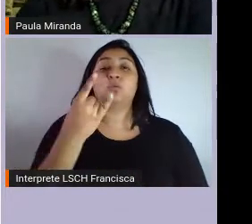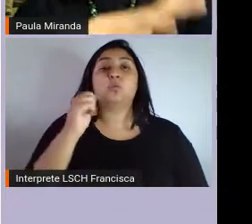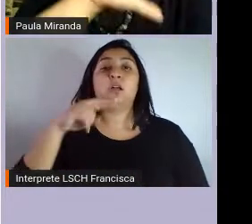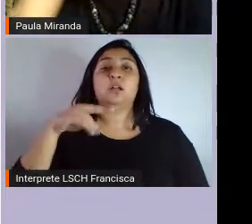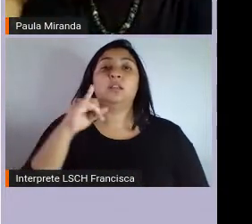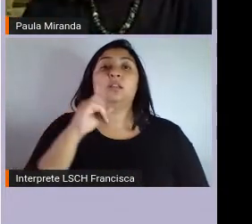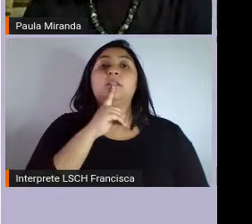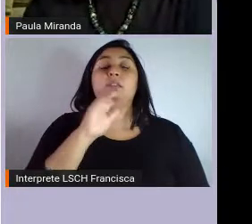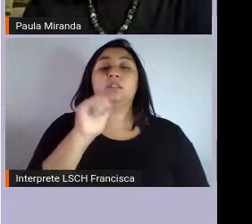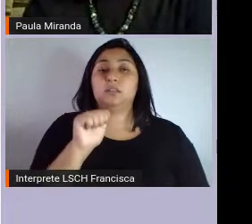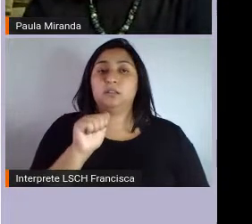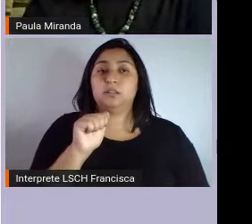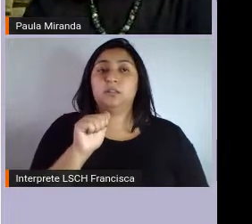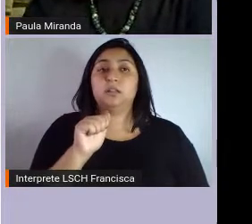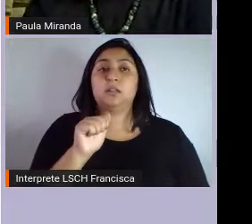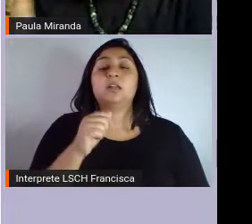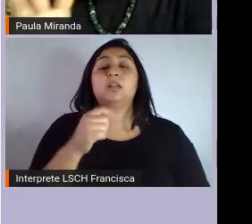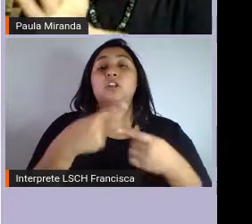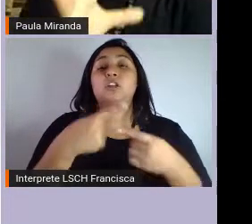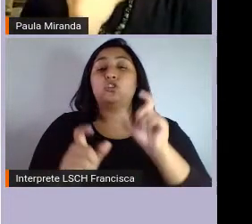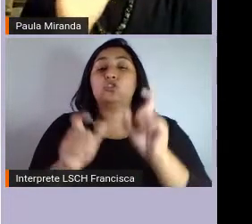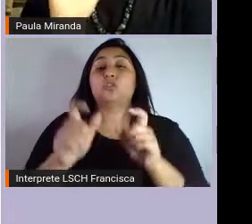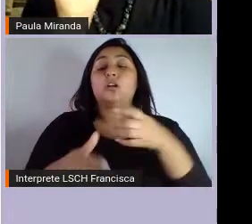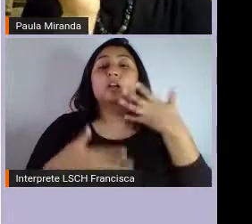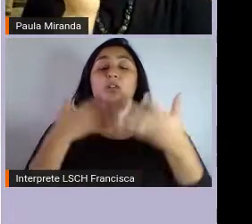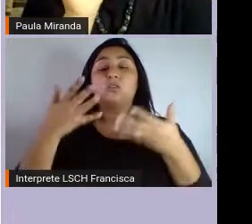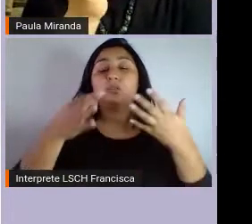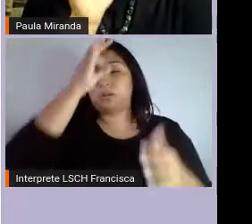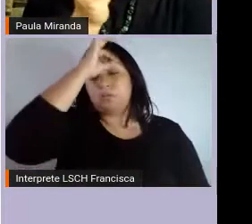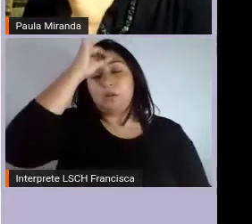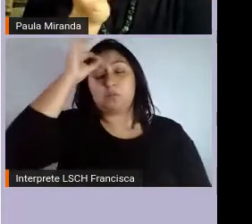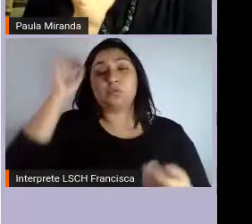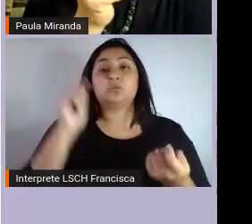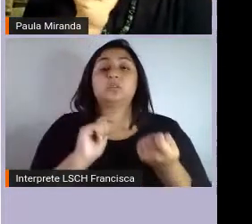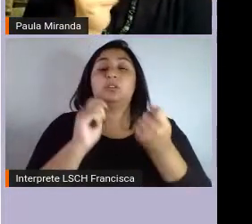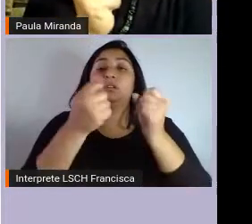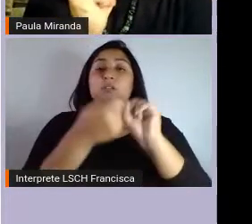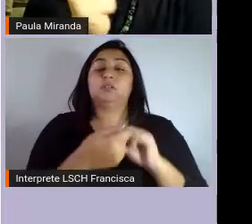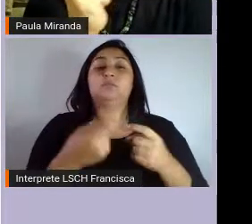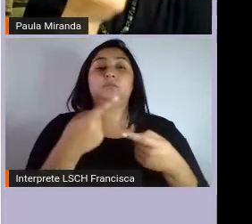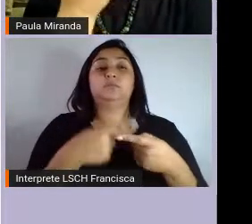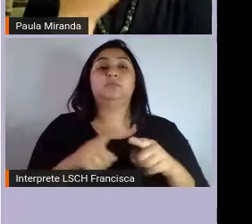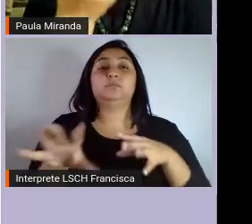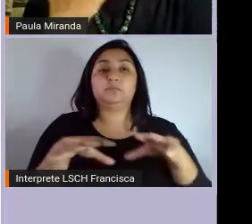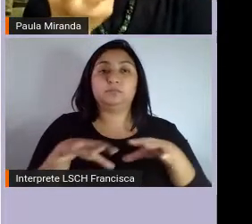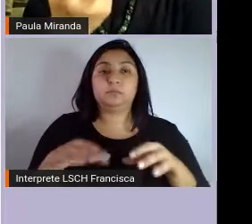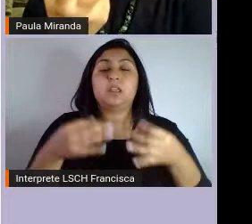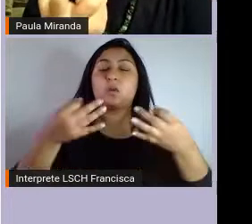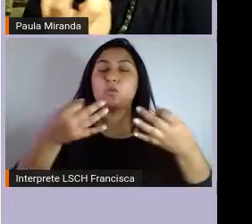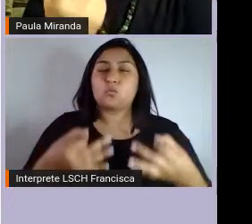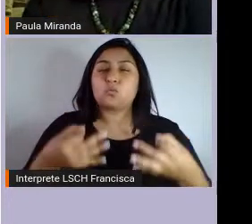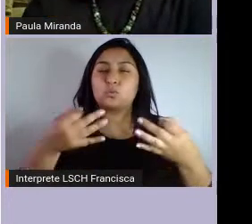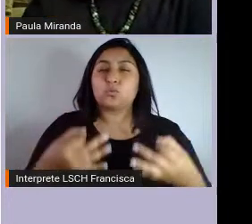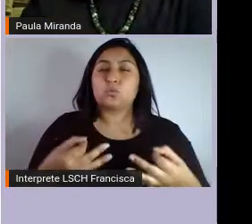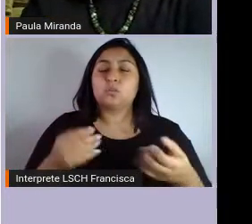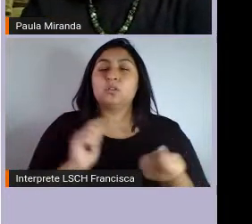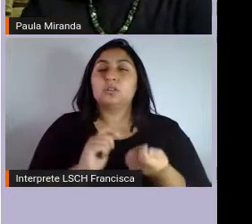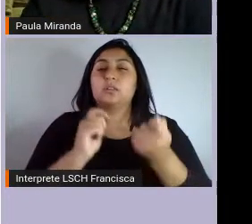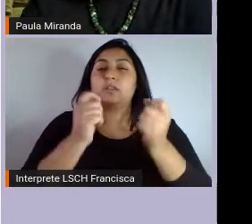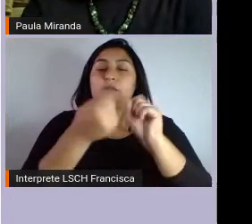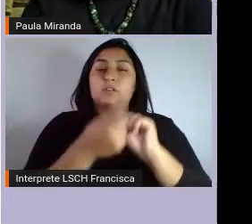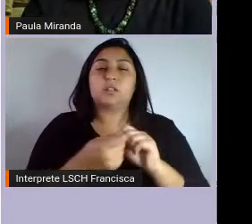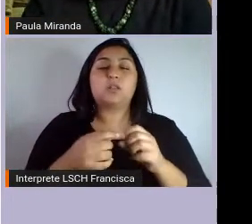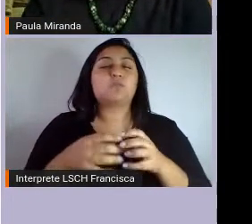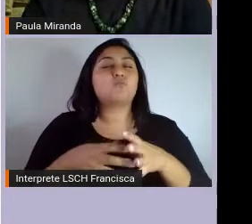y ahí se convierte en otra cosa, su arte. Pero está justo en ese minuto en que está transformando muchas cosas, el año